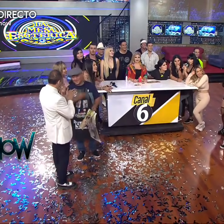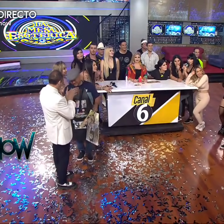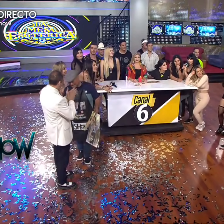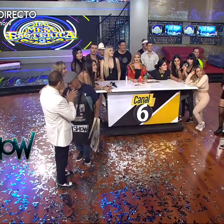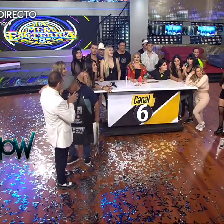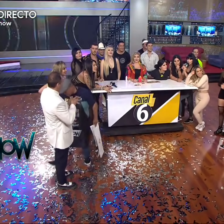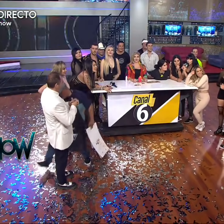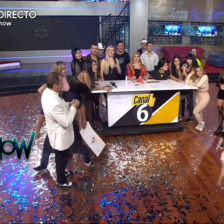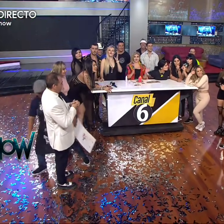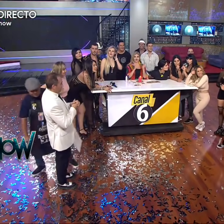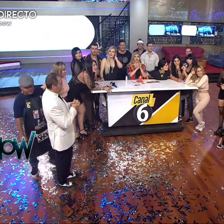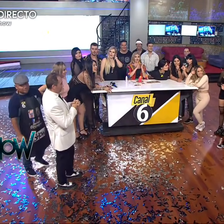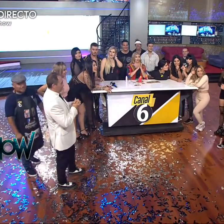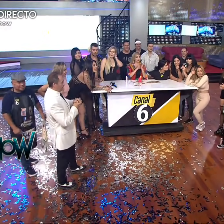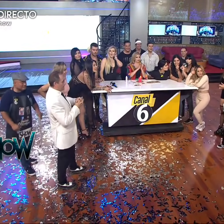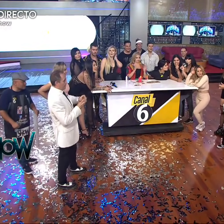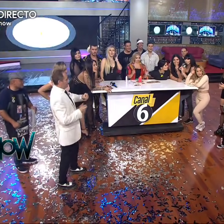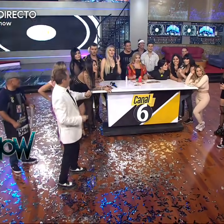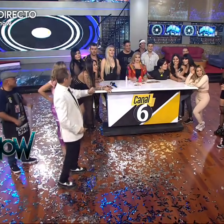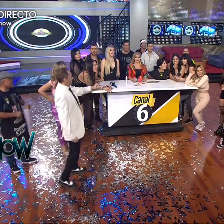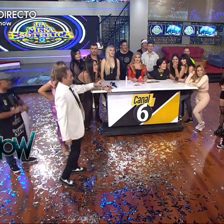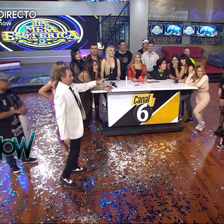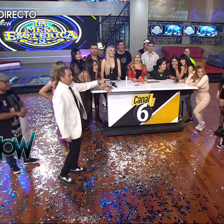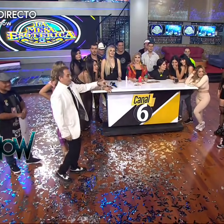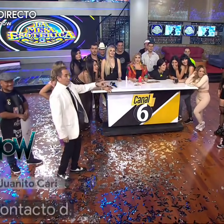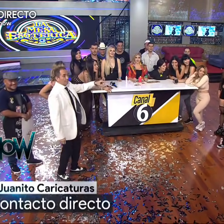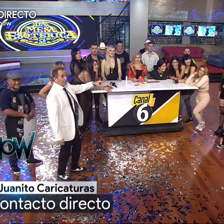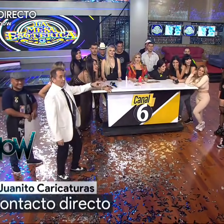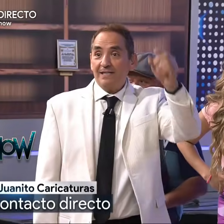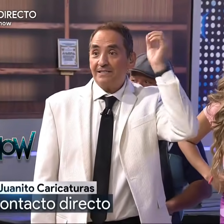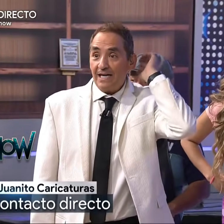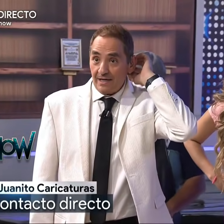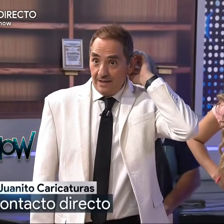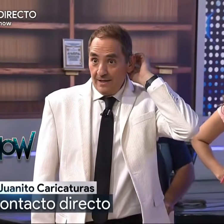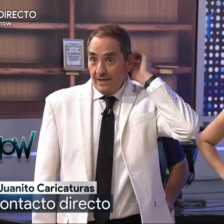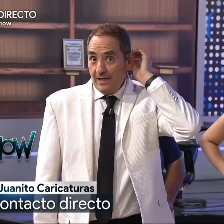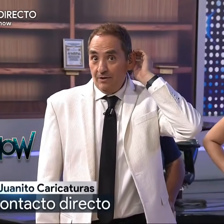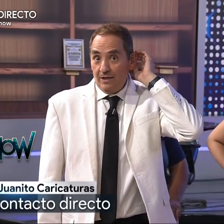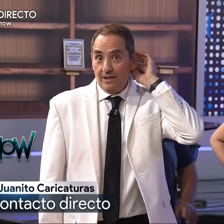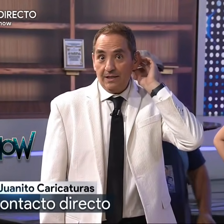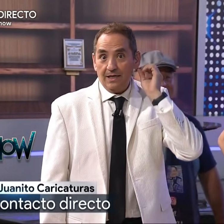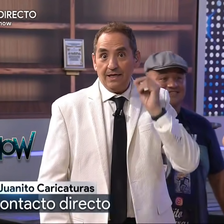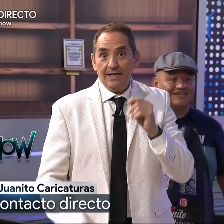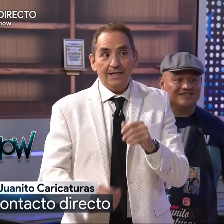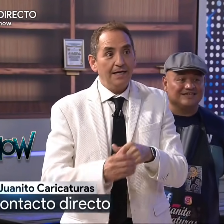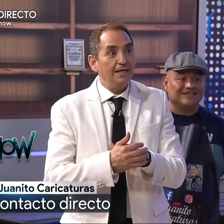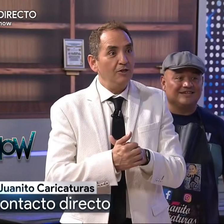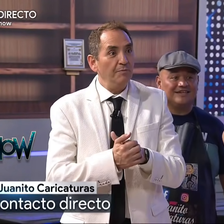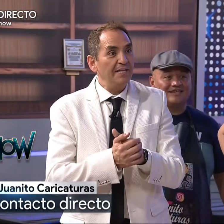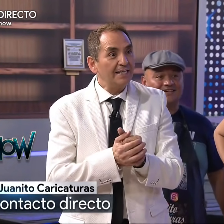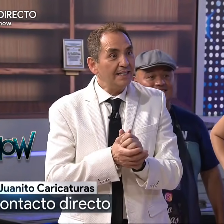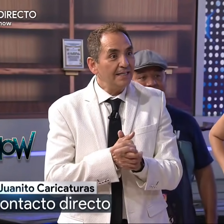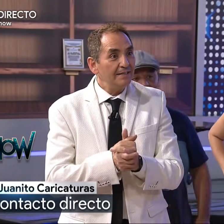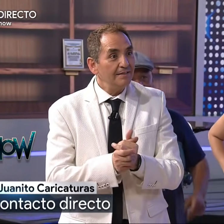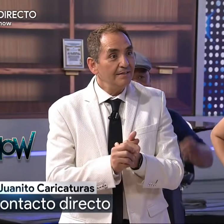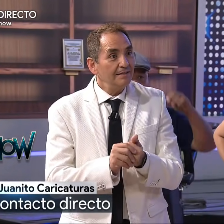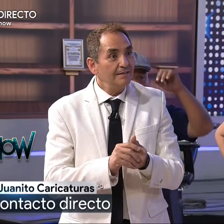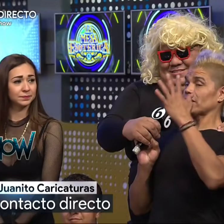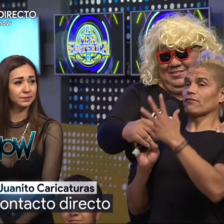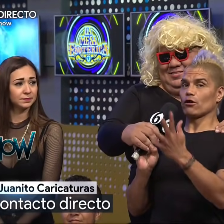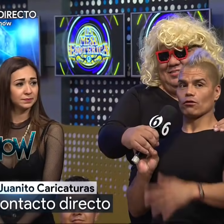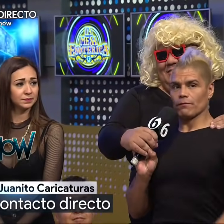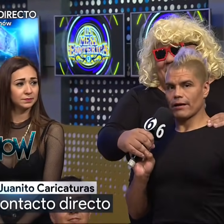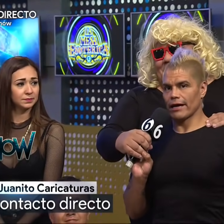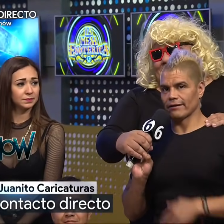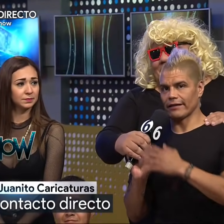Gracias. Ya se parece al de Tropical Panamá, Neurosis. Y Zumbido va a estar en la arena Illuminati.